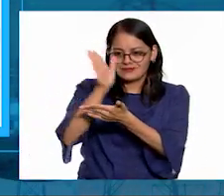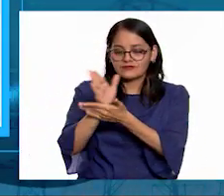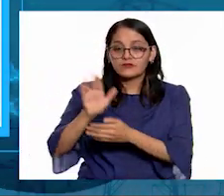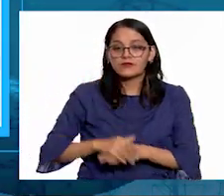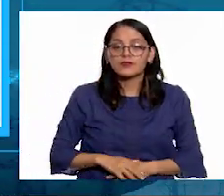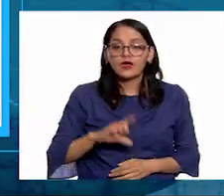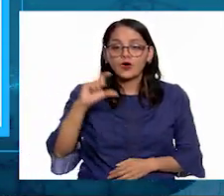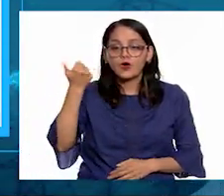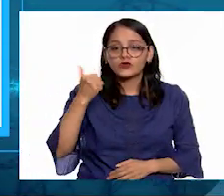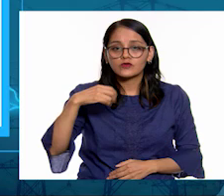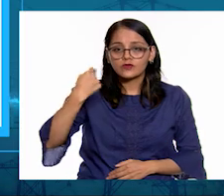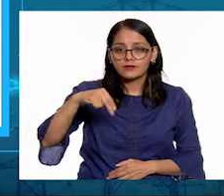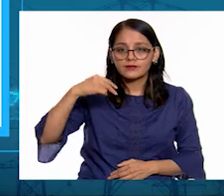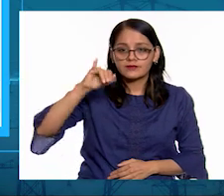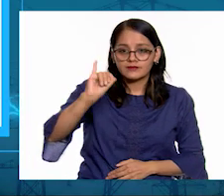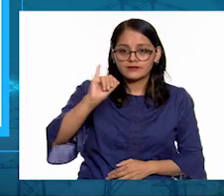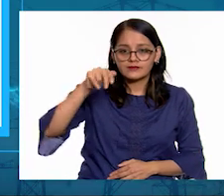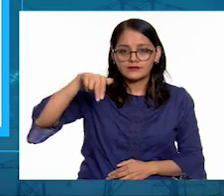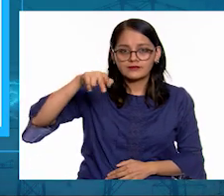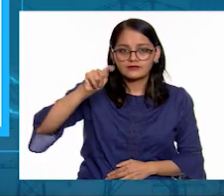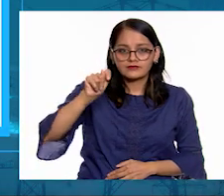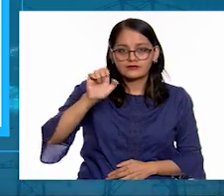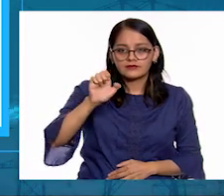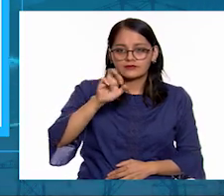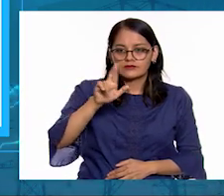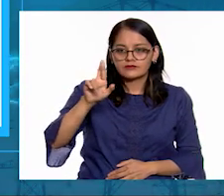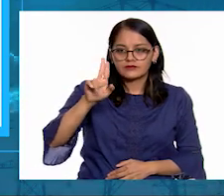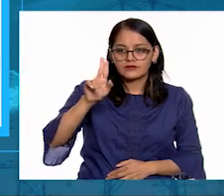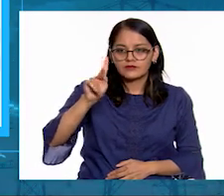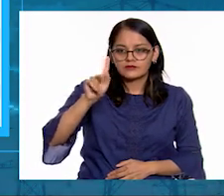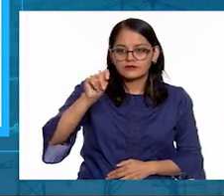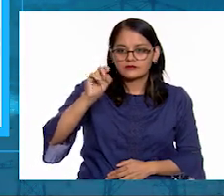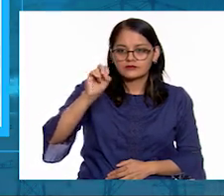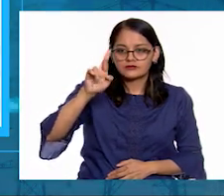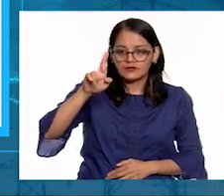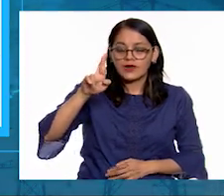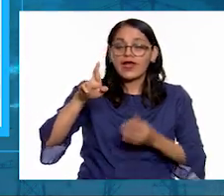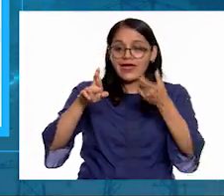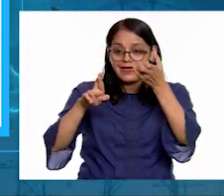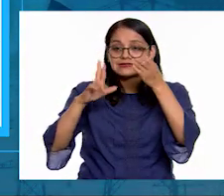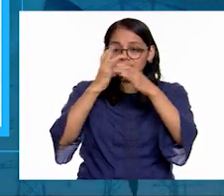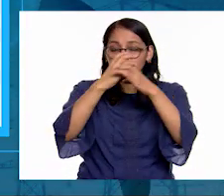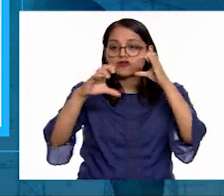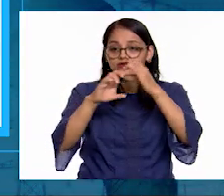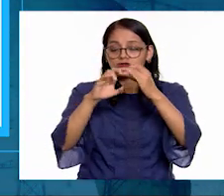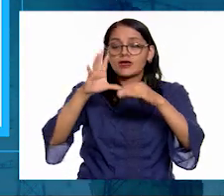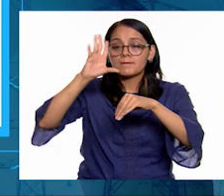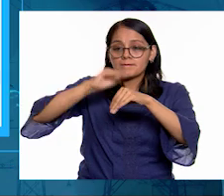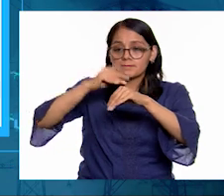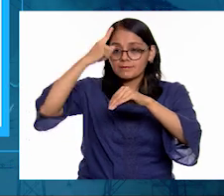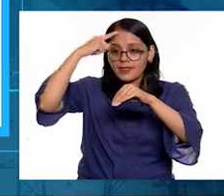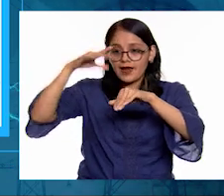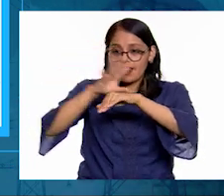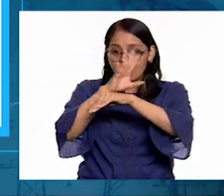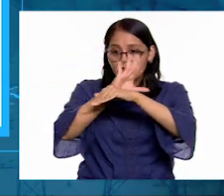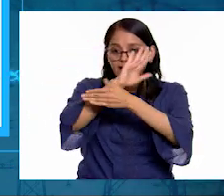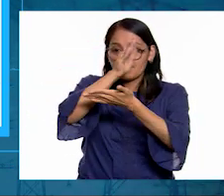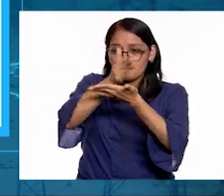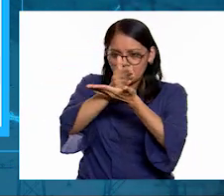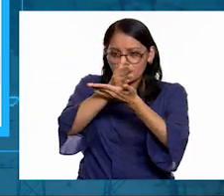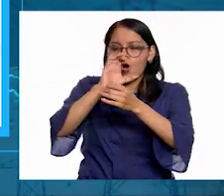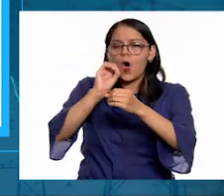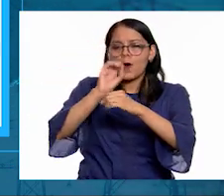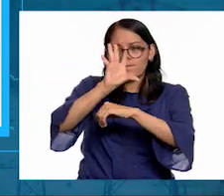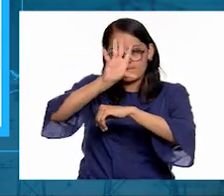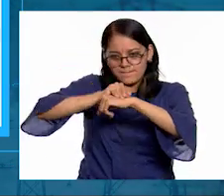es el interruptor, que este es el dispositivo de control que permite o impide el paso de la corriente eléctrica